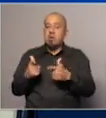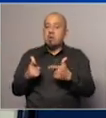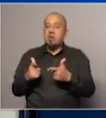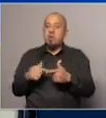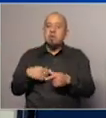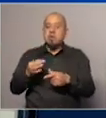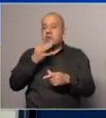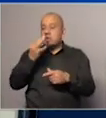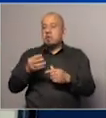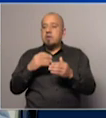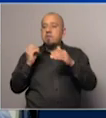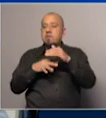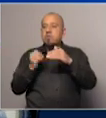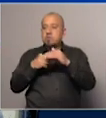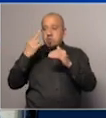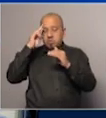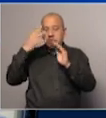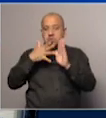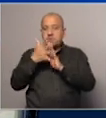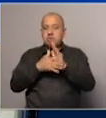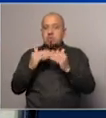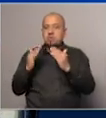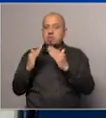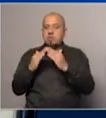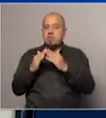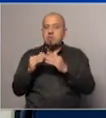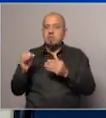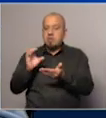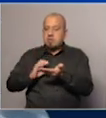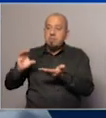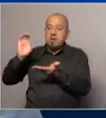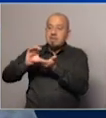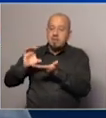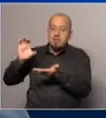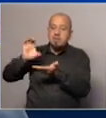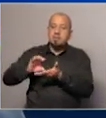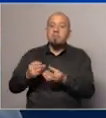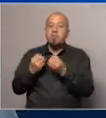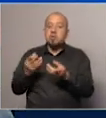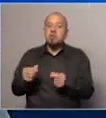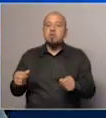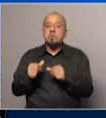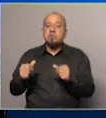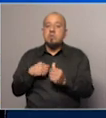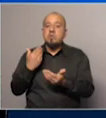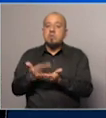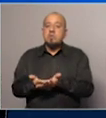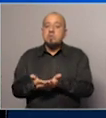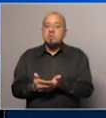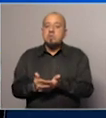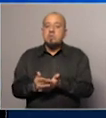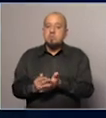hablan de fondo nacional de vivienda el fondo nacional de vivienda hoy son partidas presupuestarias por eso hemos hecho una propuesta a nuestro juicio